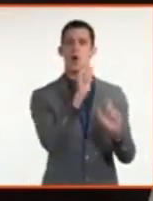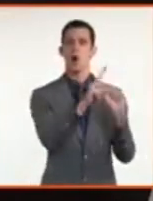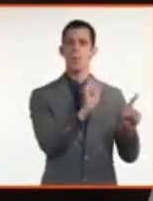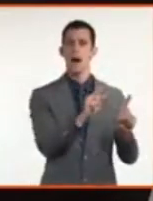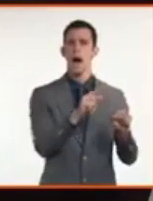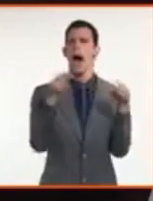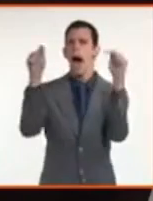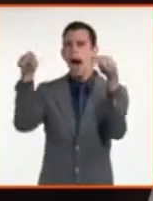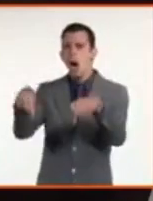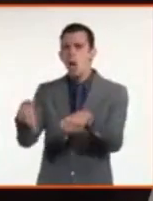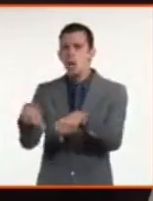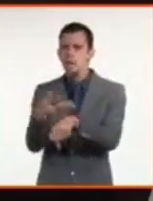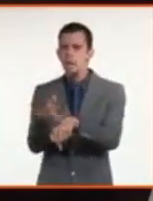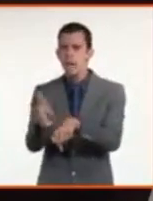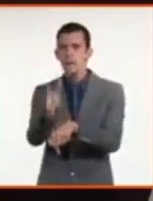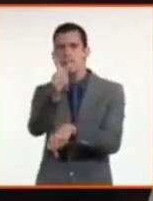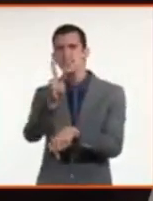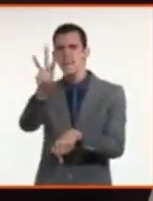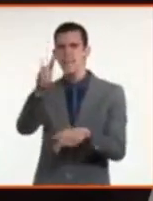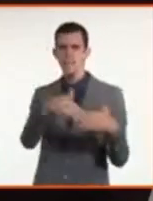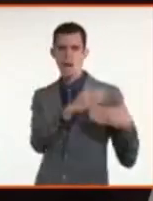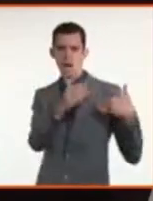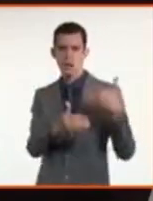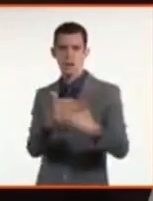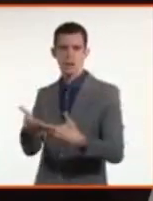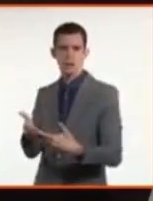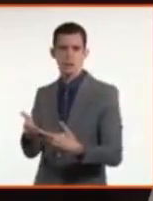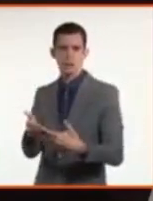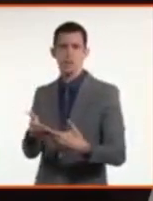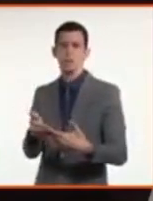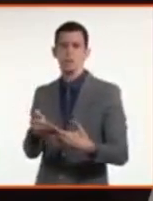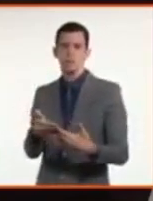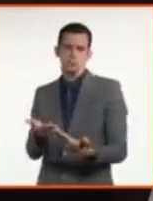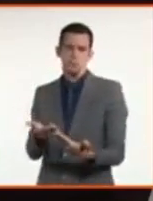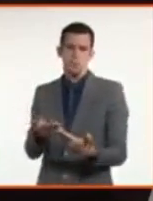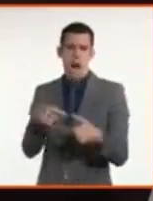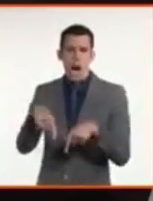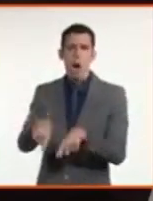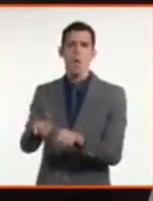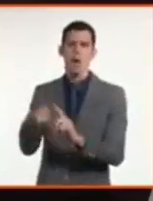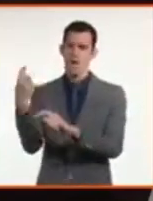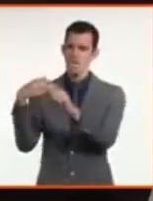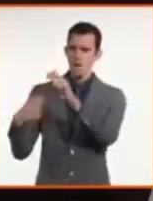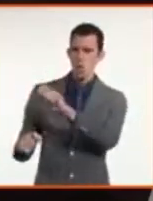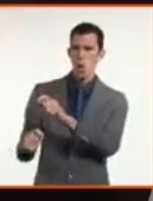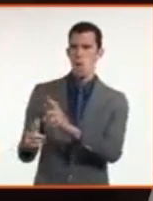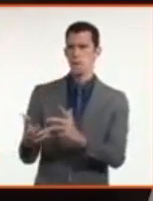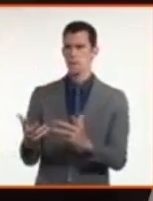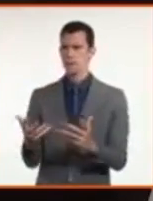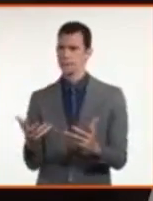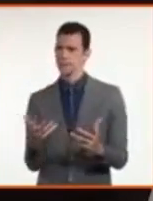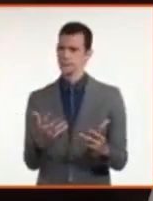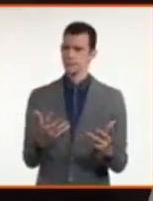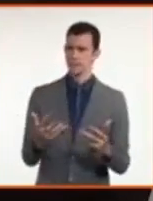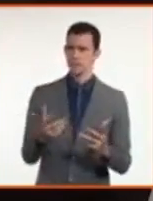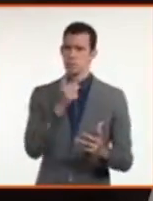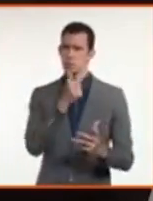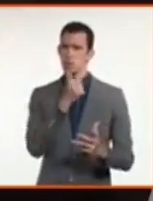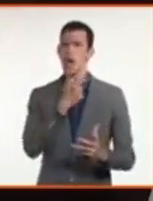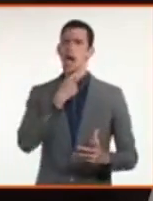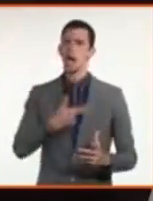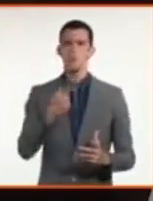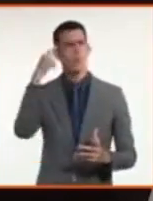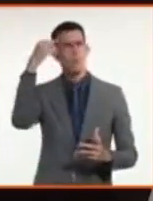sabían cómo estas opiniones que sólo comprar en el mercado pues iba a generar que el